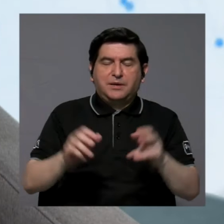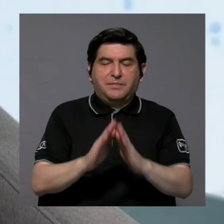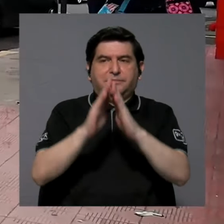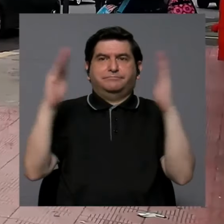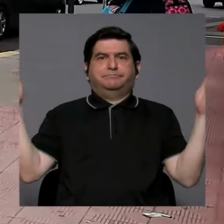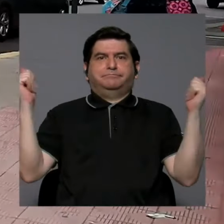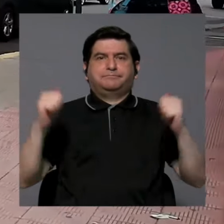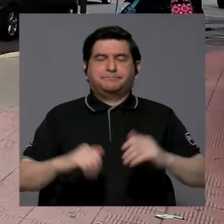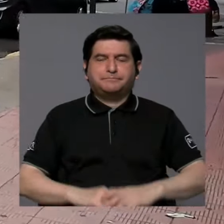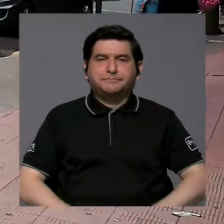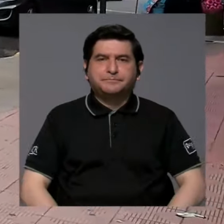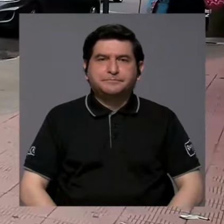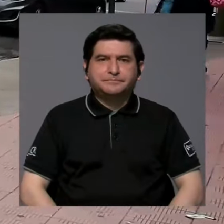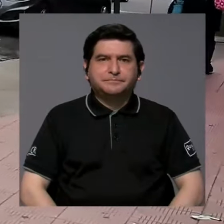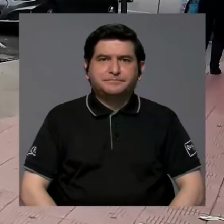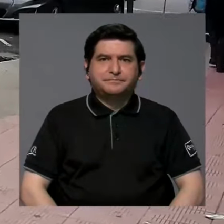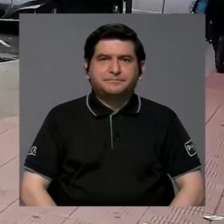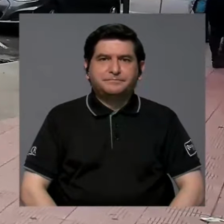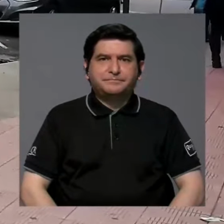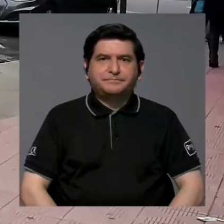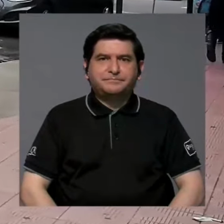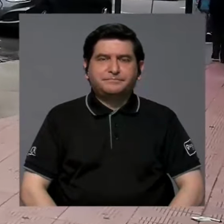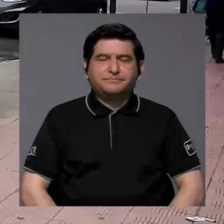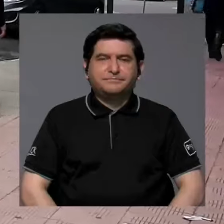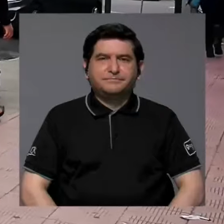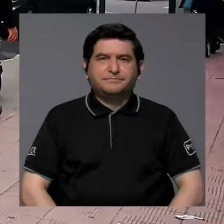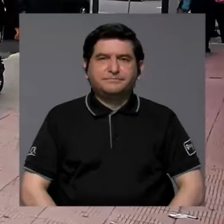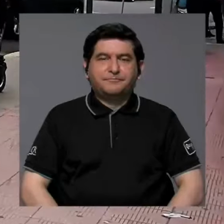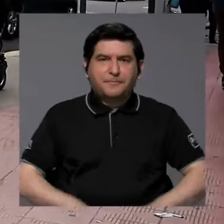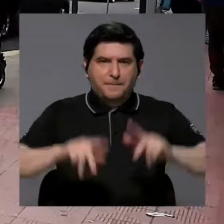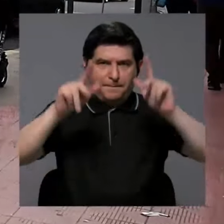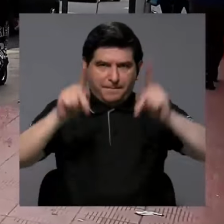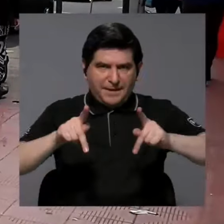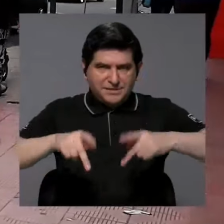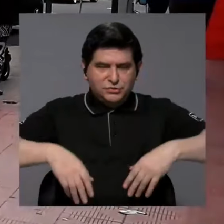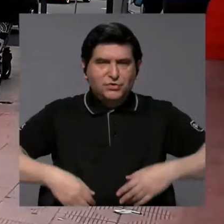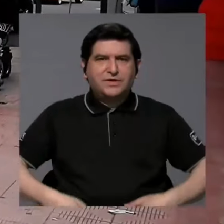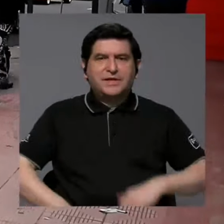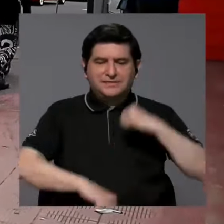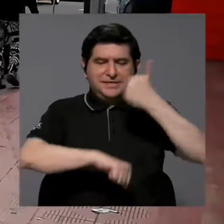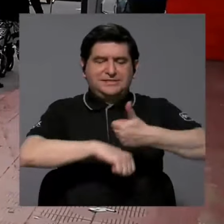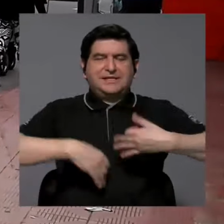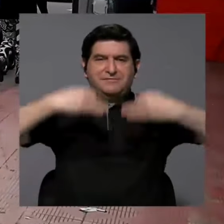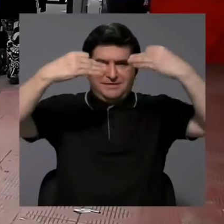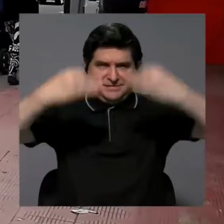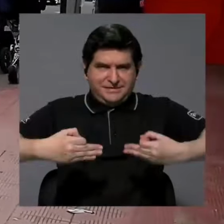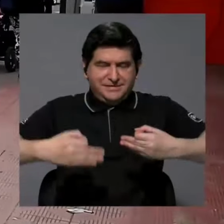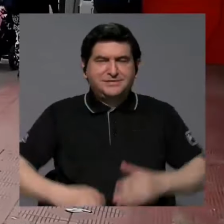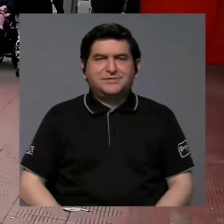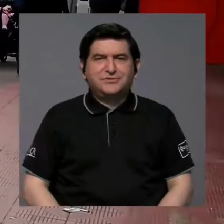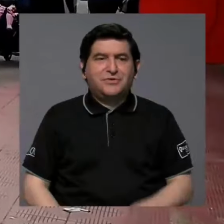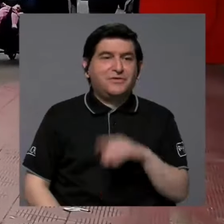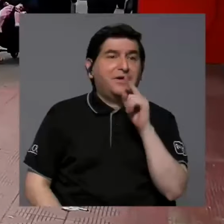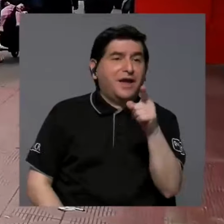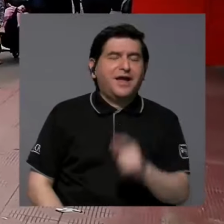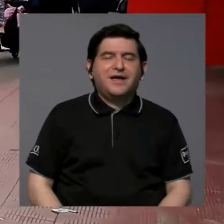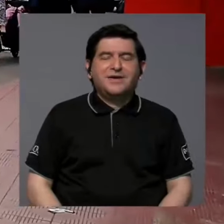amplio. Que las personas que toman decisiones, creo,